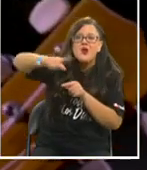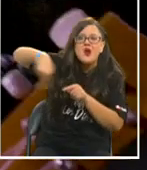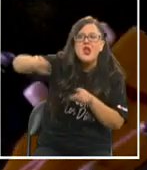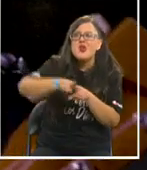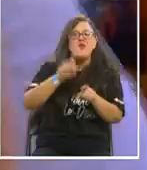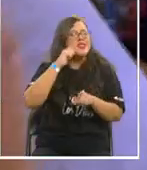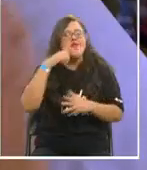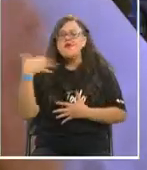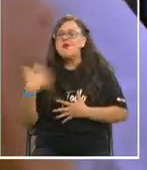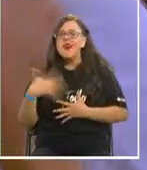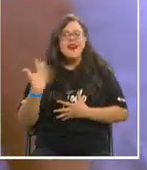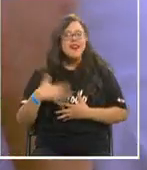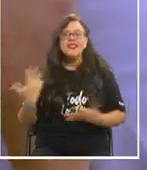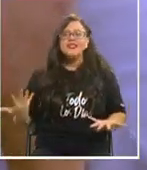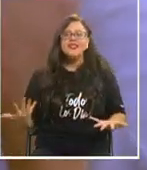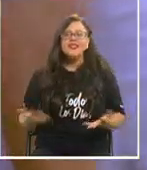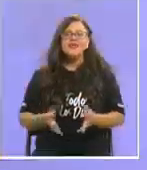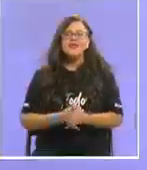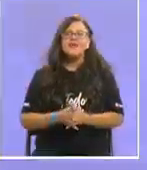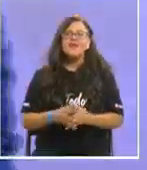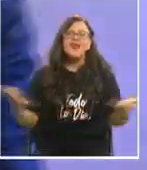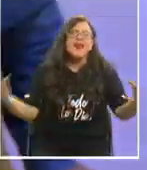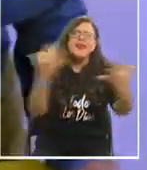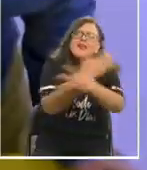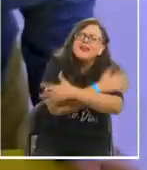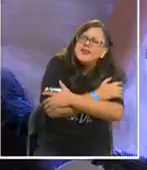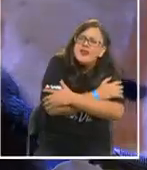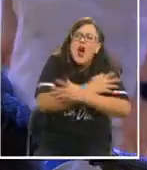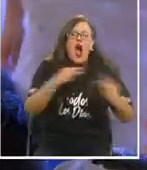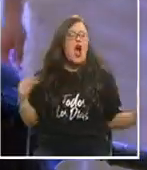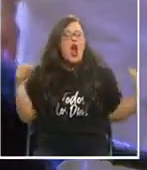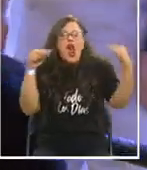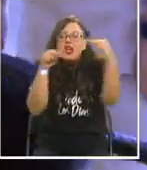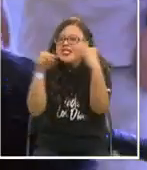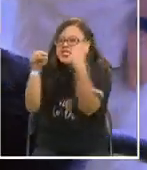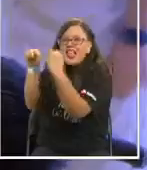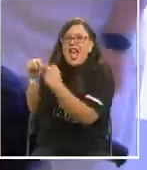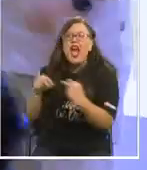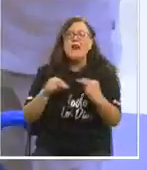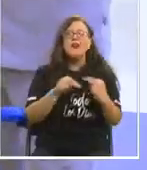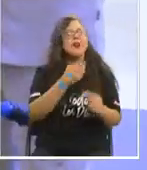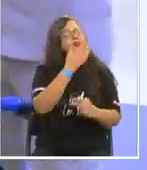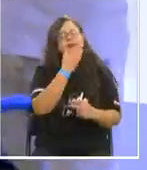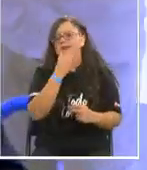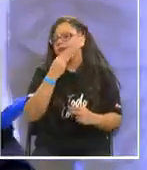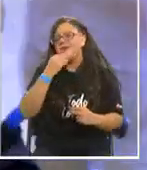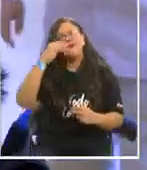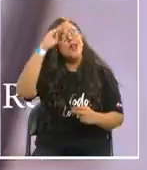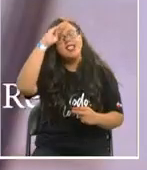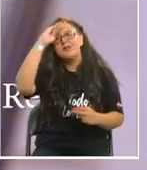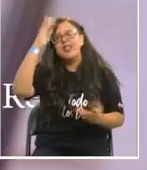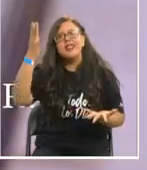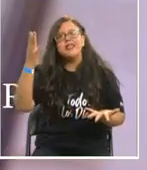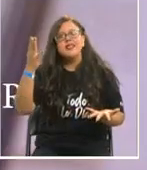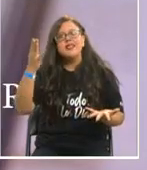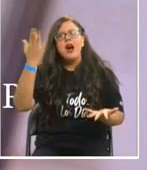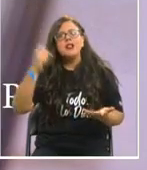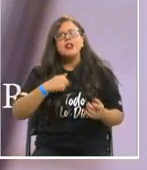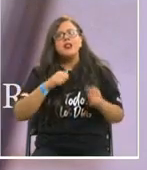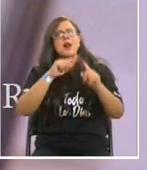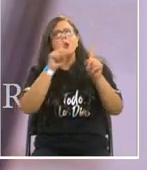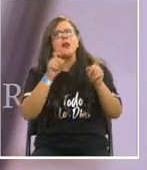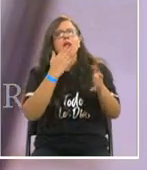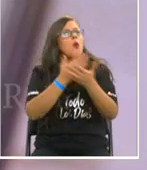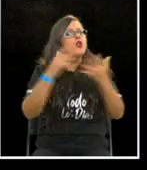muy grande. Nos abrazamos todos, nos conocimos. Entonces fue una linda experiencia. Después yo mismo le preguntaba, oye, ¿cuándo nos